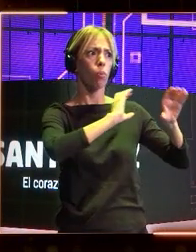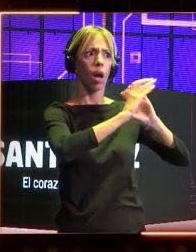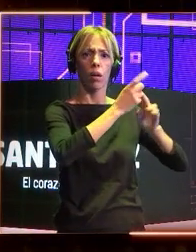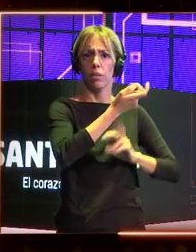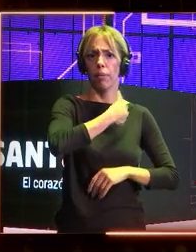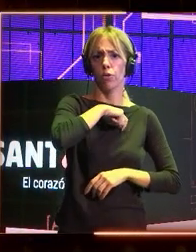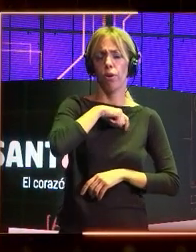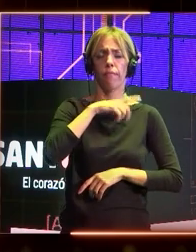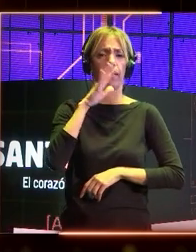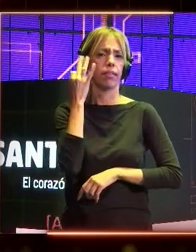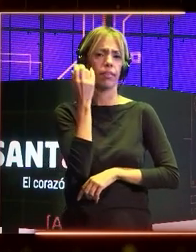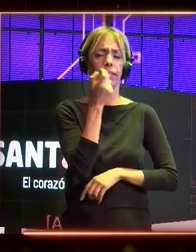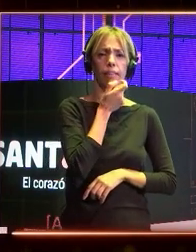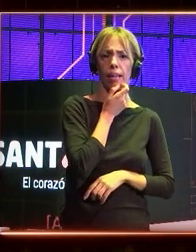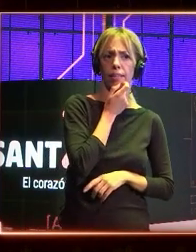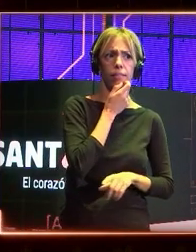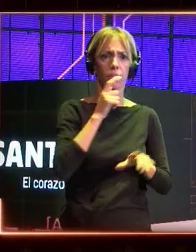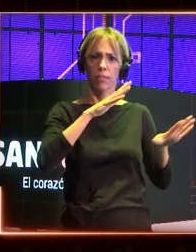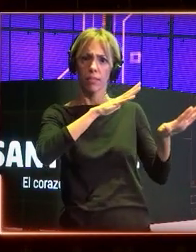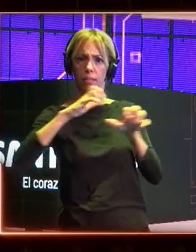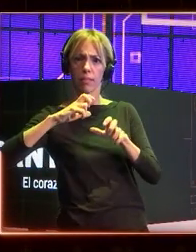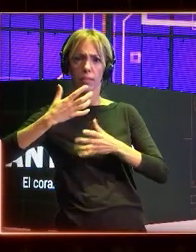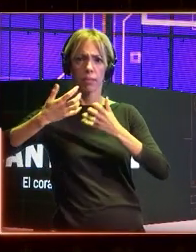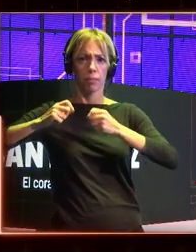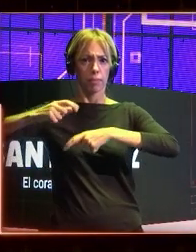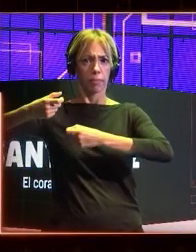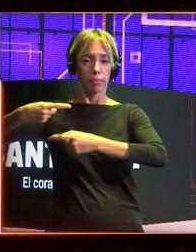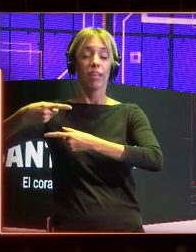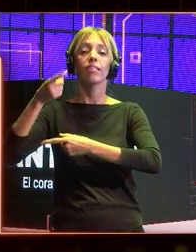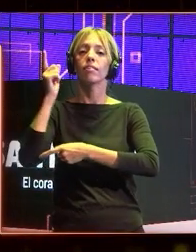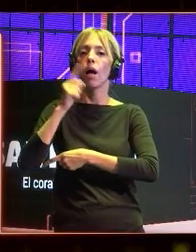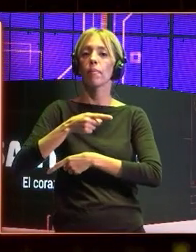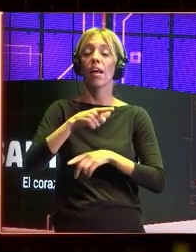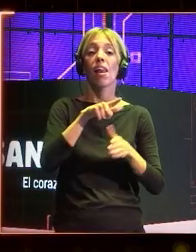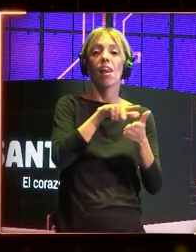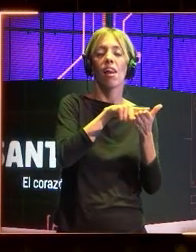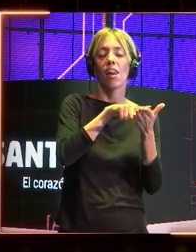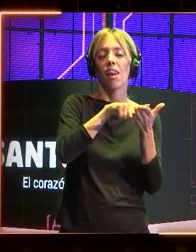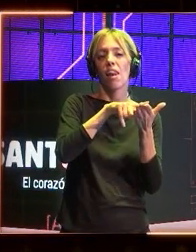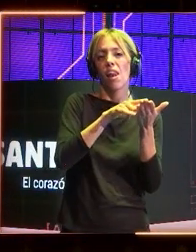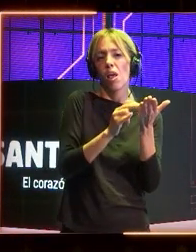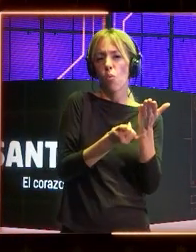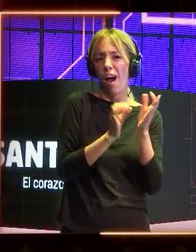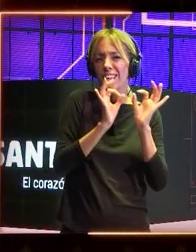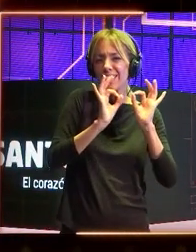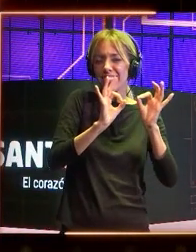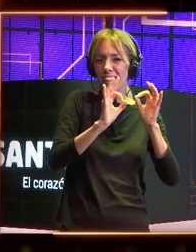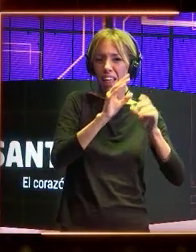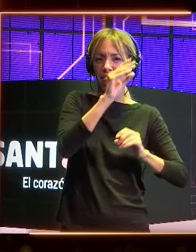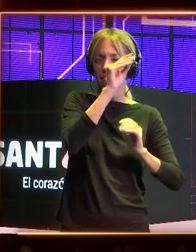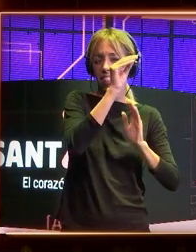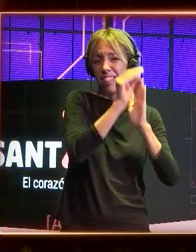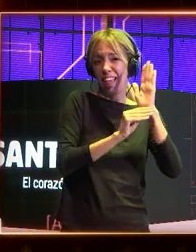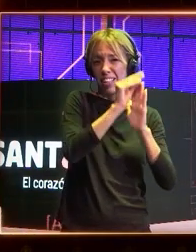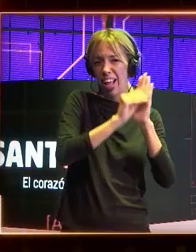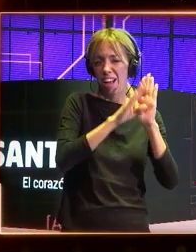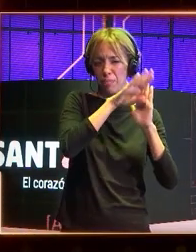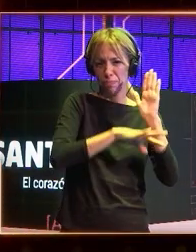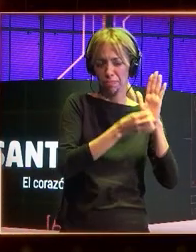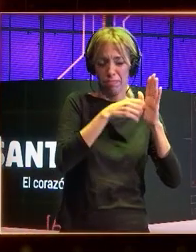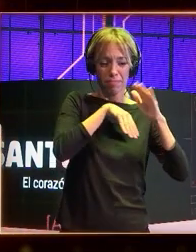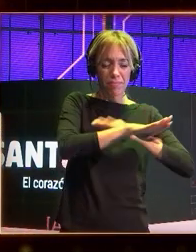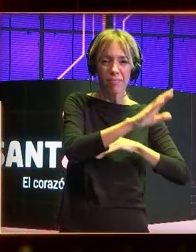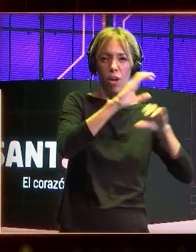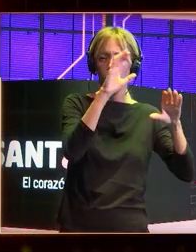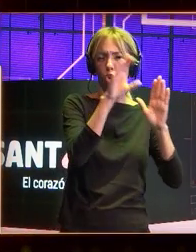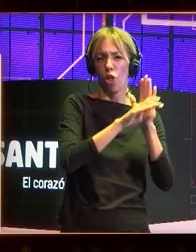español francés inglés no también aprende lenguajes que están embebidos en todo el dataset que le han dado en internet Hay un montón de